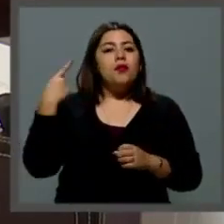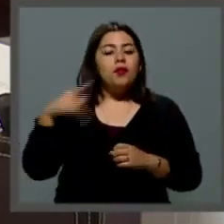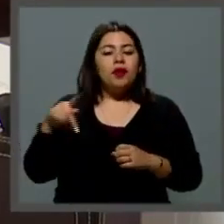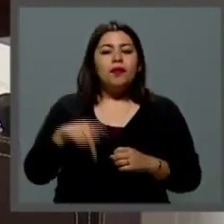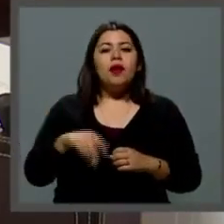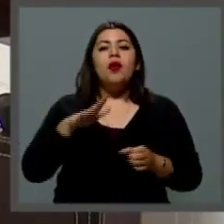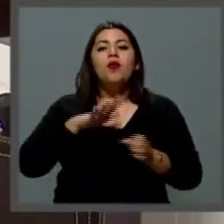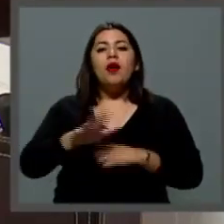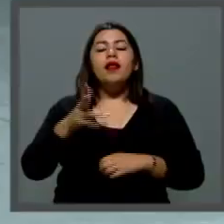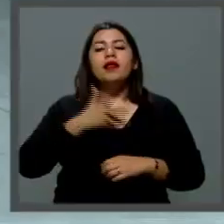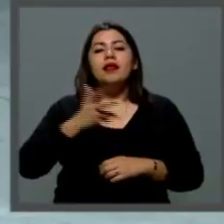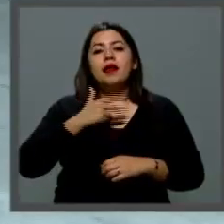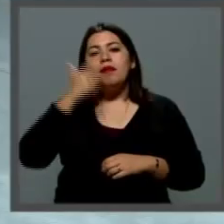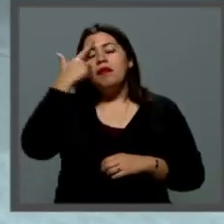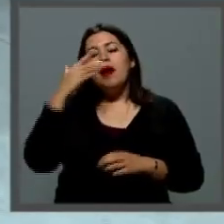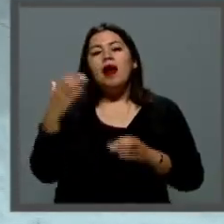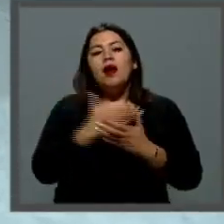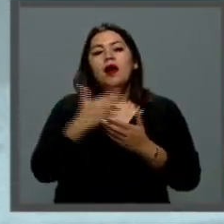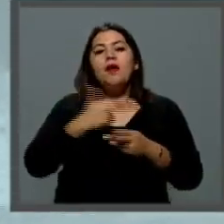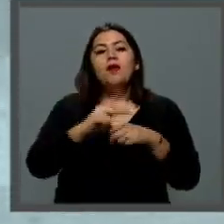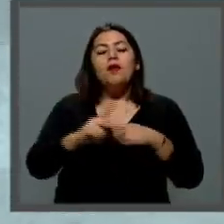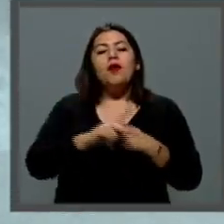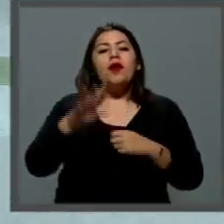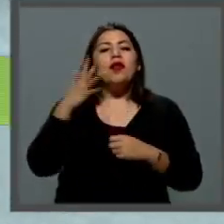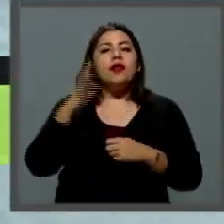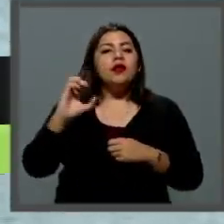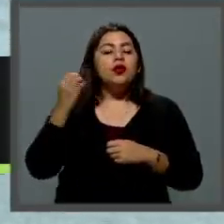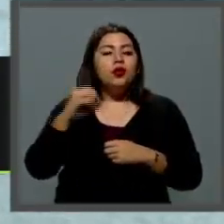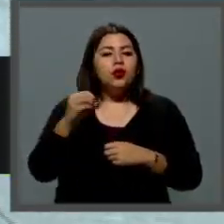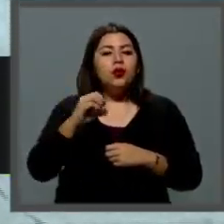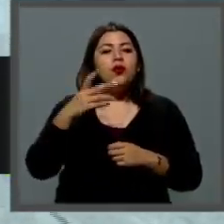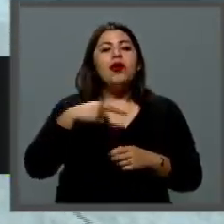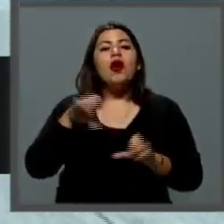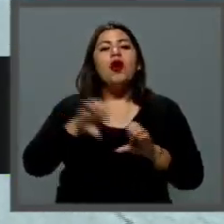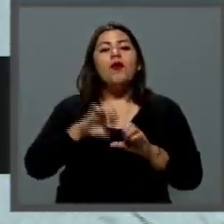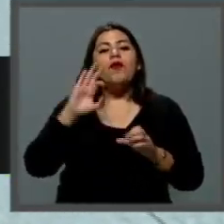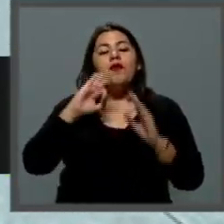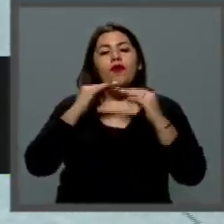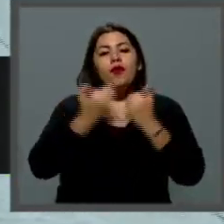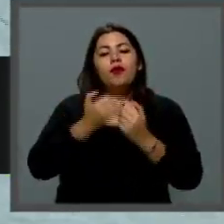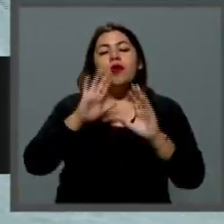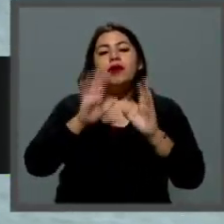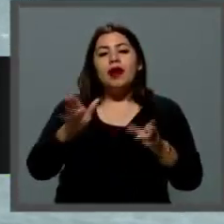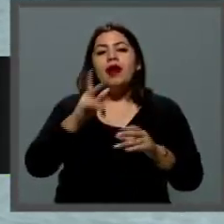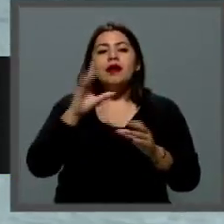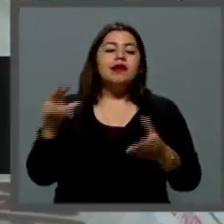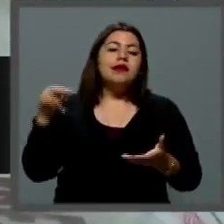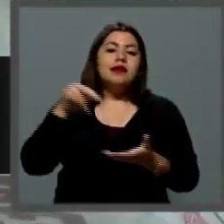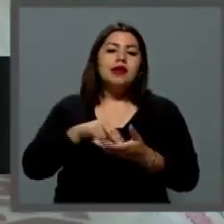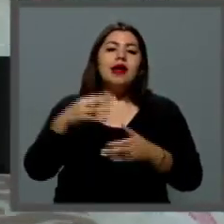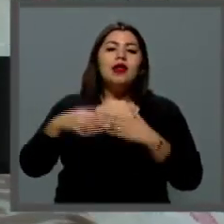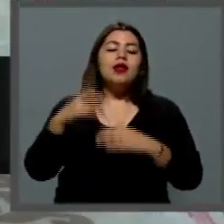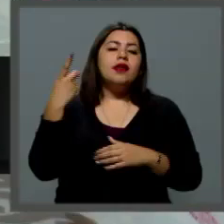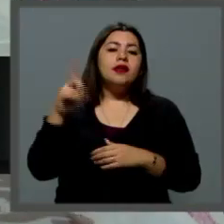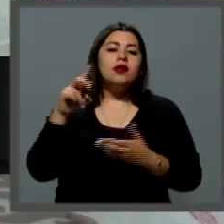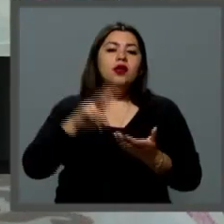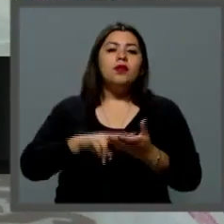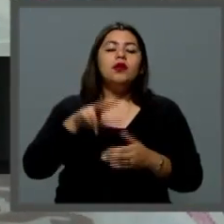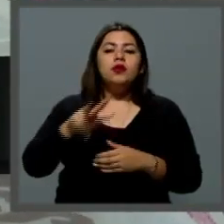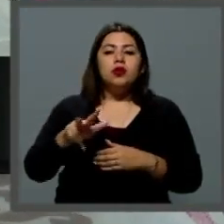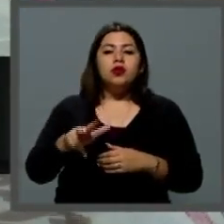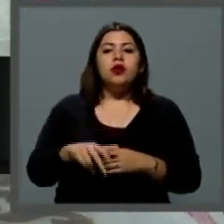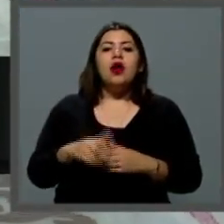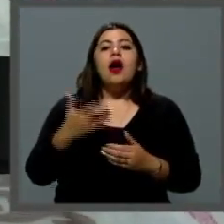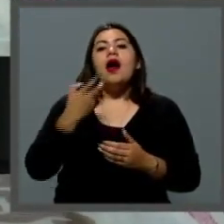Puebla, la cual tienen para resolver hasta el próximo 10 de octubre y tomar de posesión el 14 de diciembre del